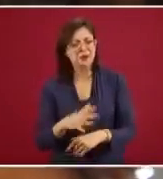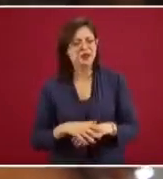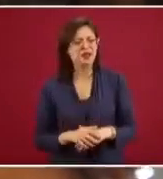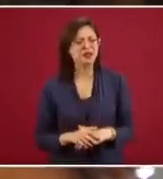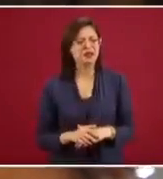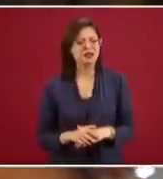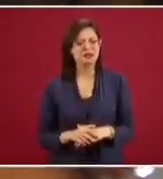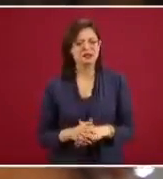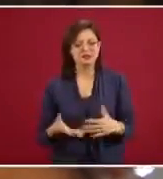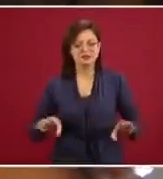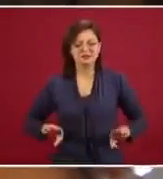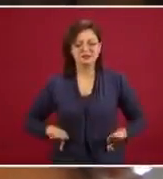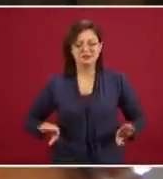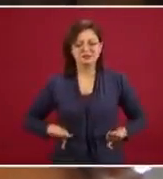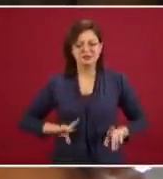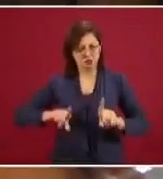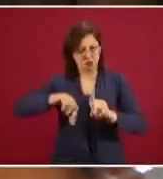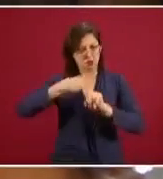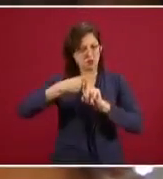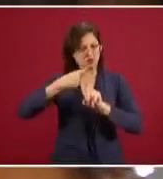no somos optimistas?